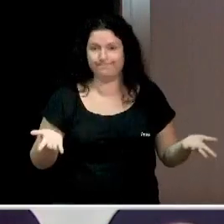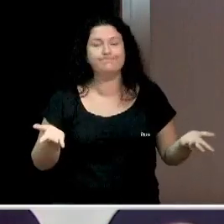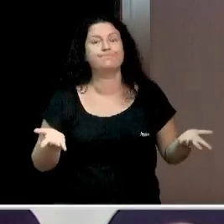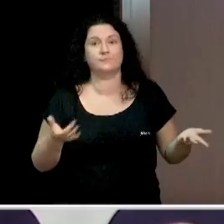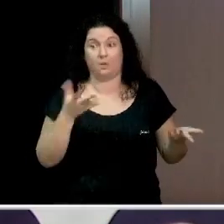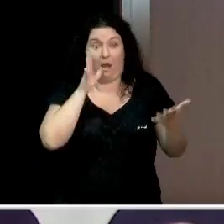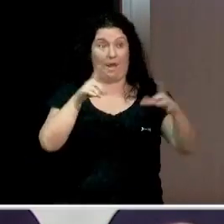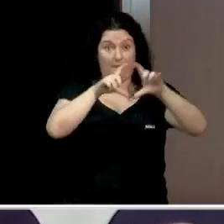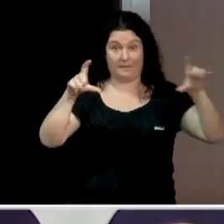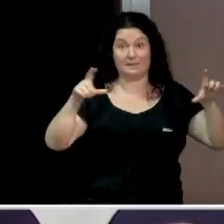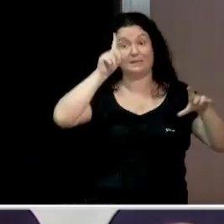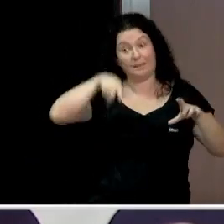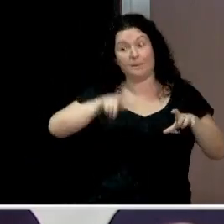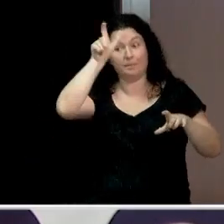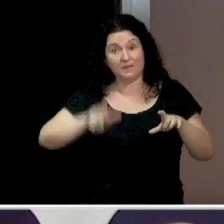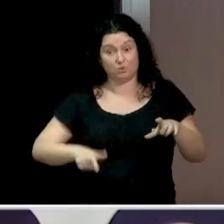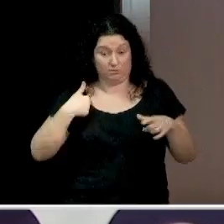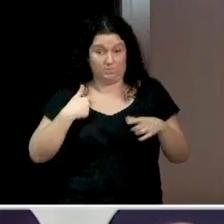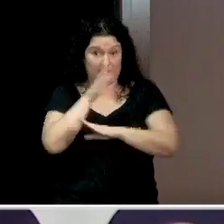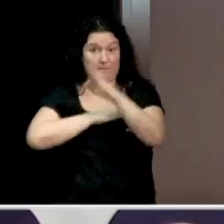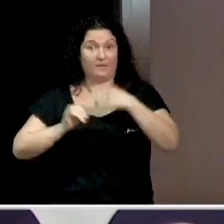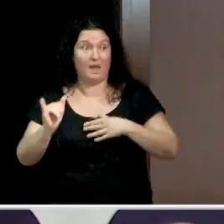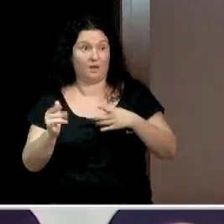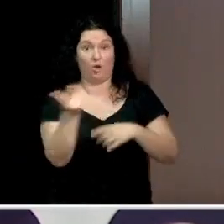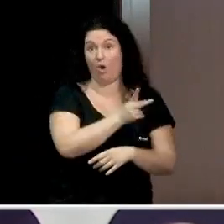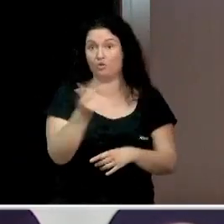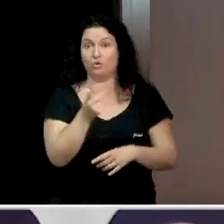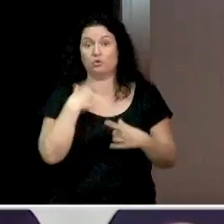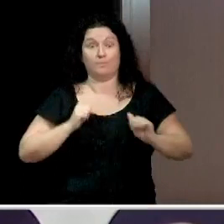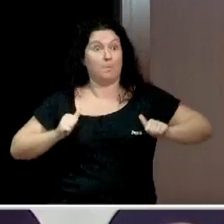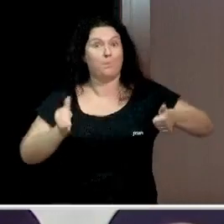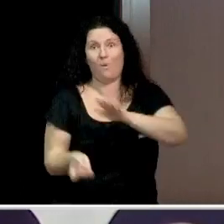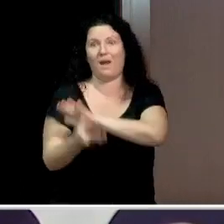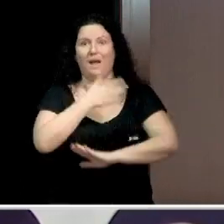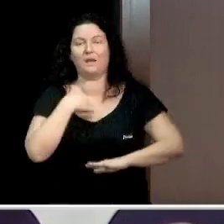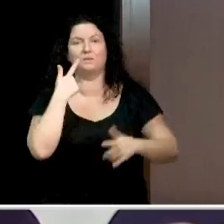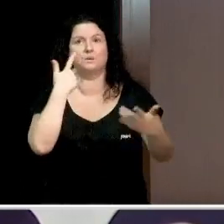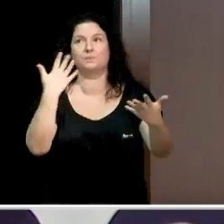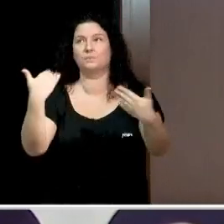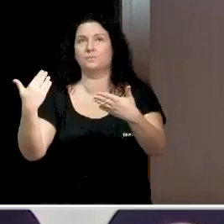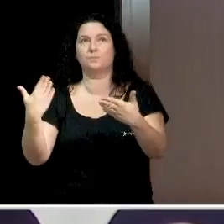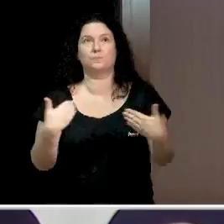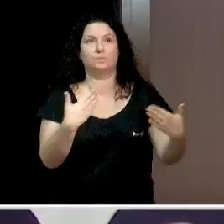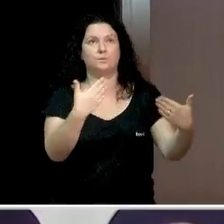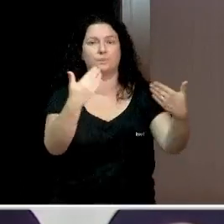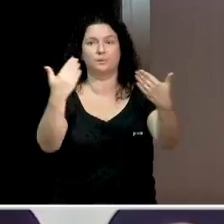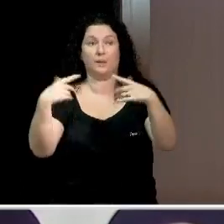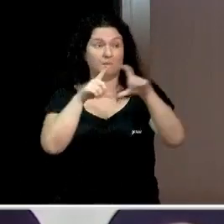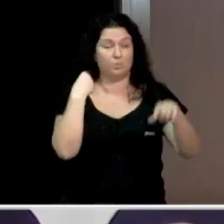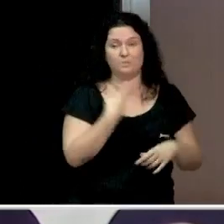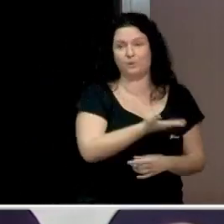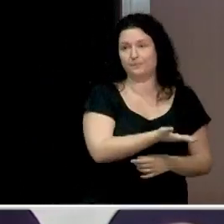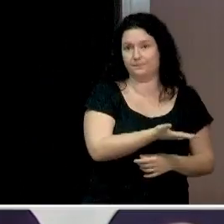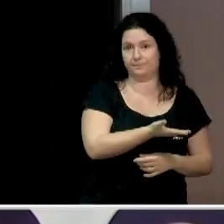por supuesto, el propio trabajador con discapacidad cuando decide emprender una actividad por cuenta propia. Con lo cual, no se observa